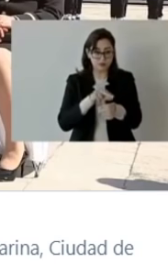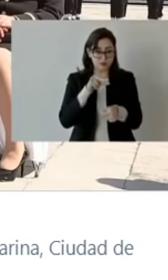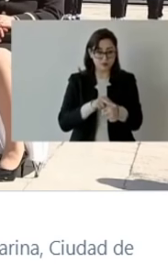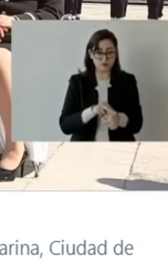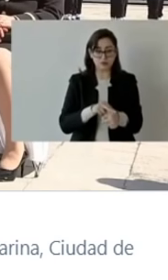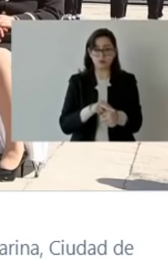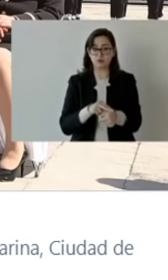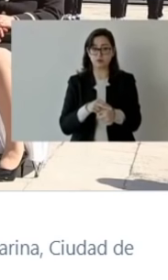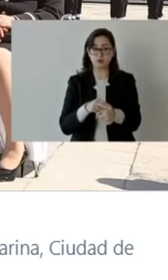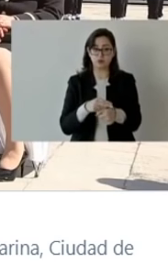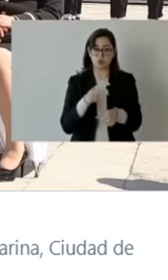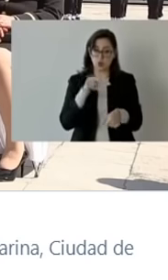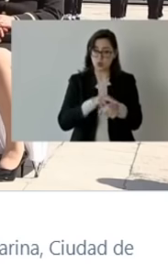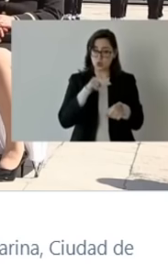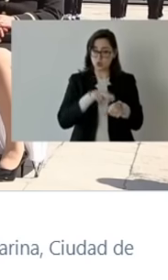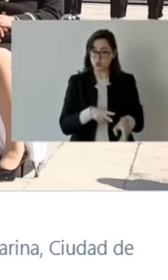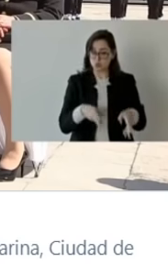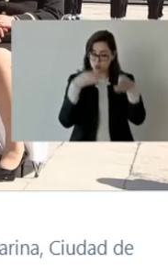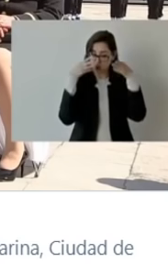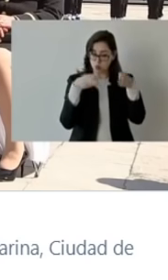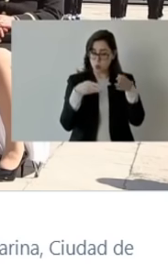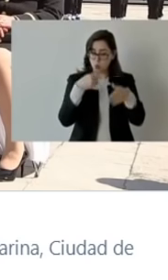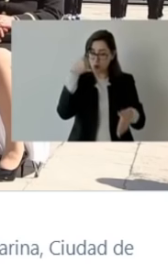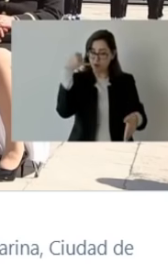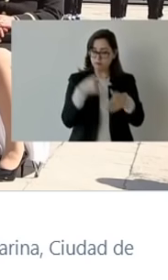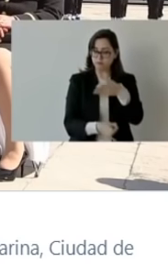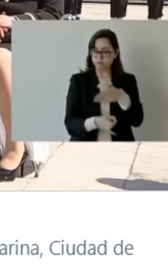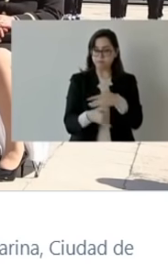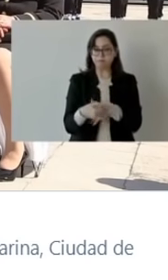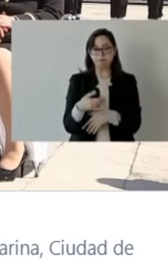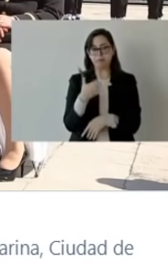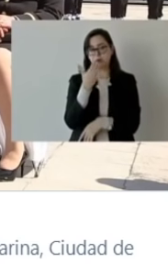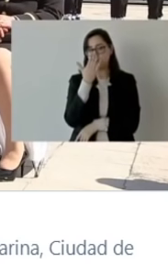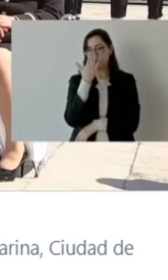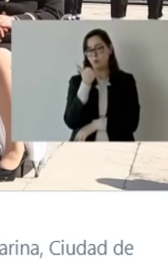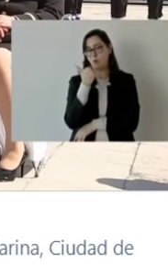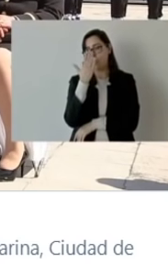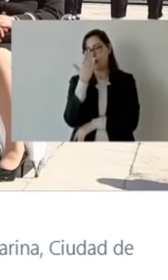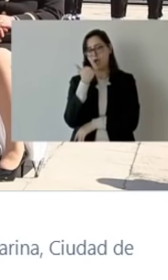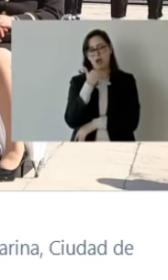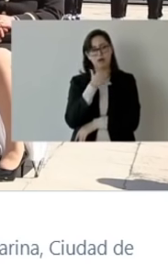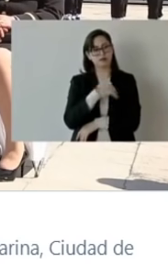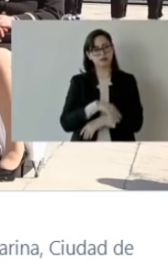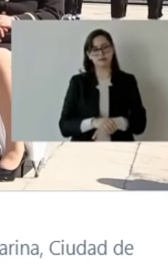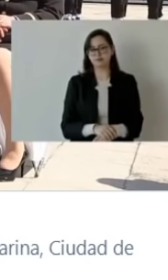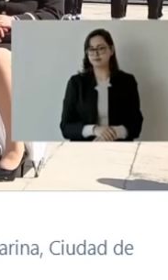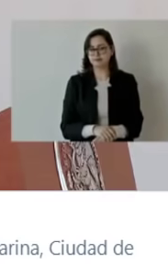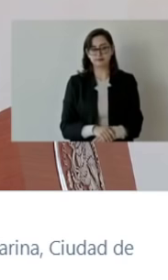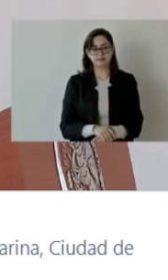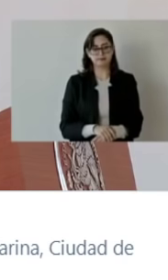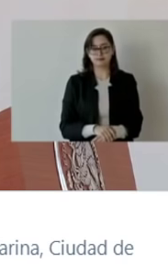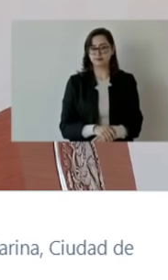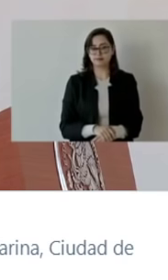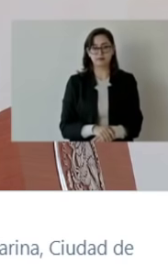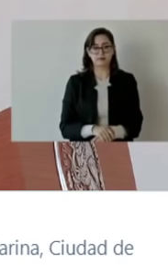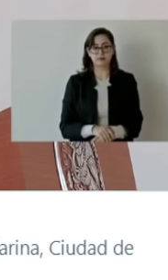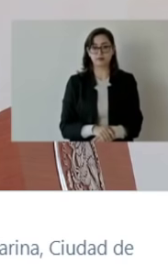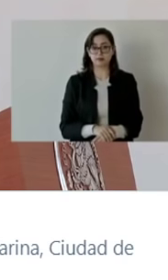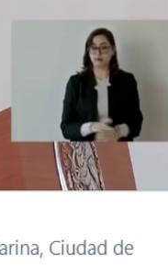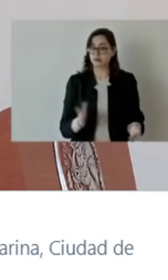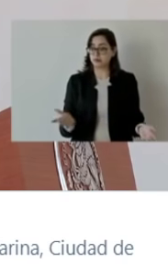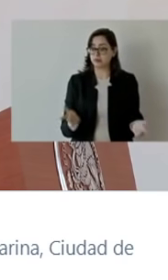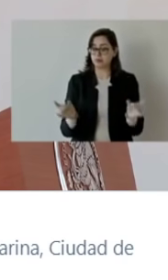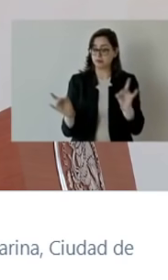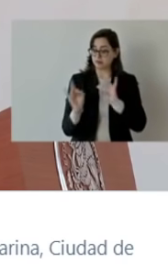y de especialistas. Cuando aparece la